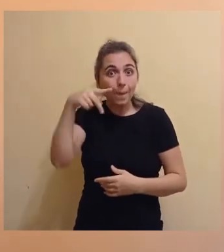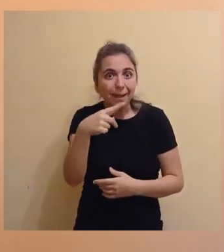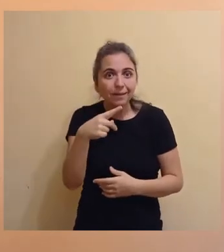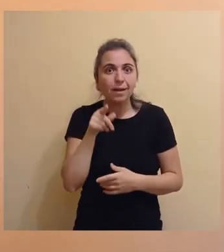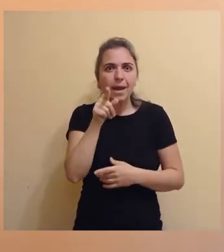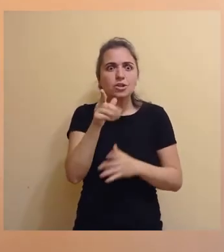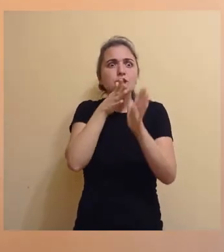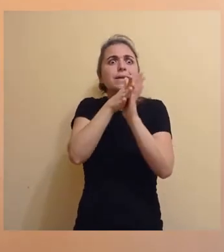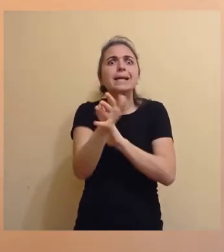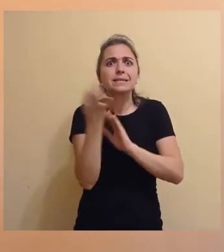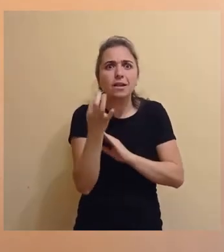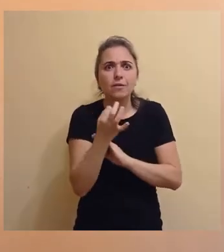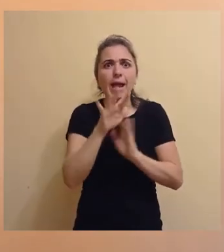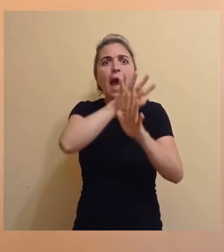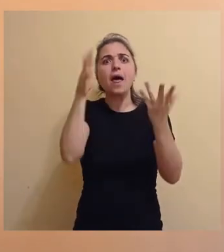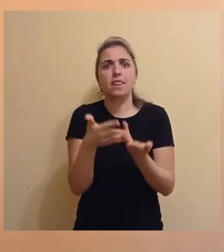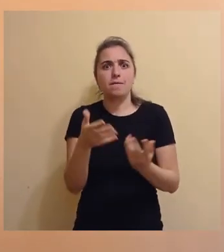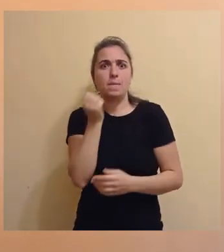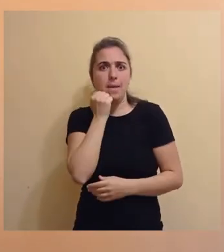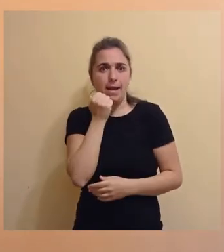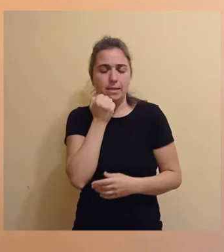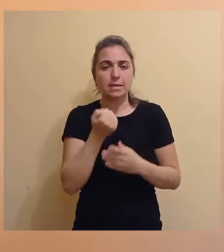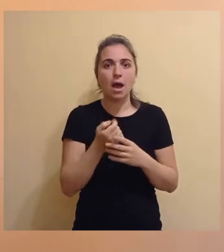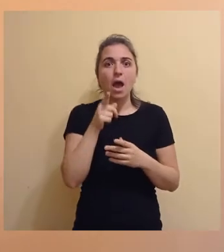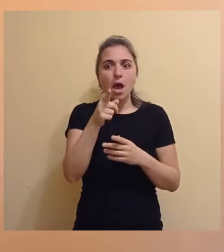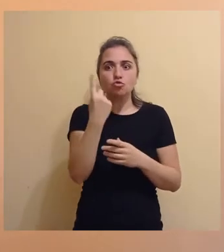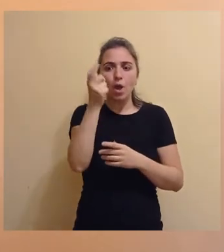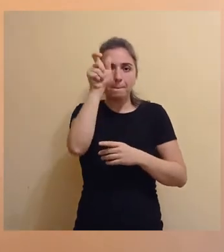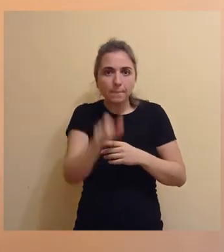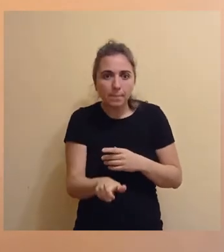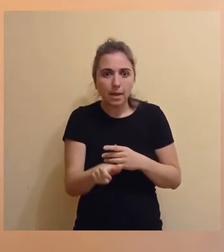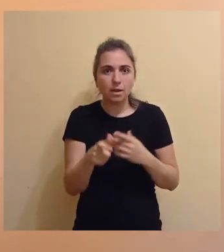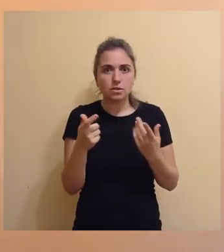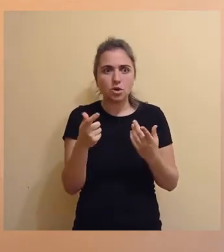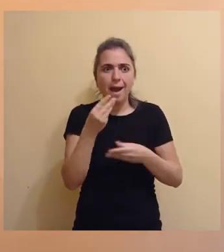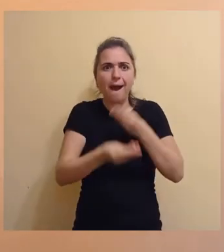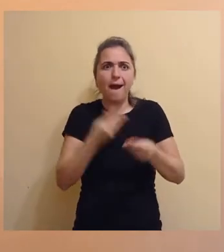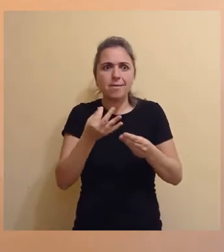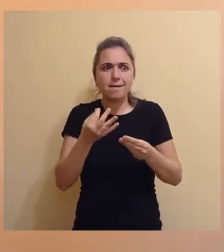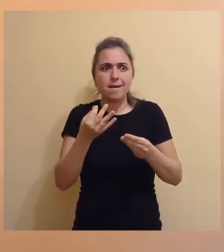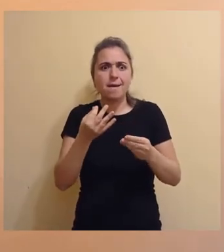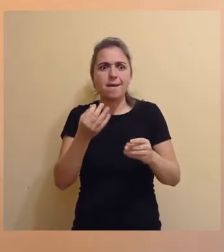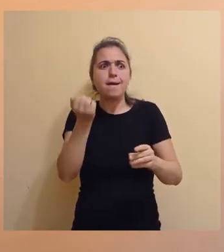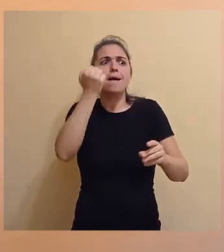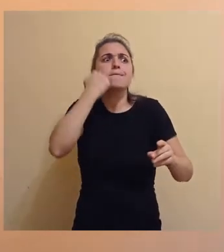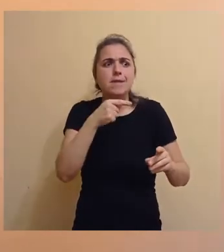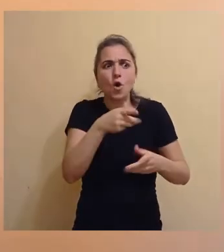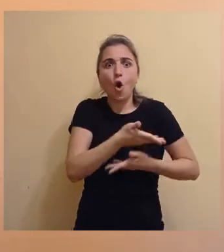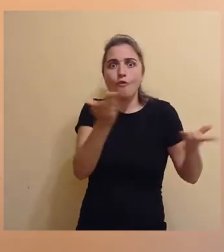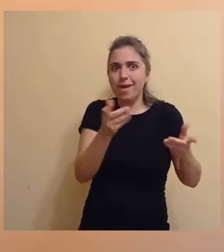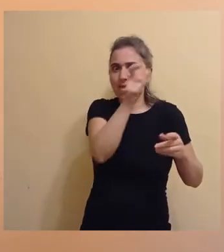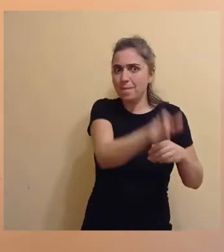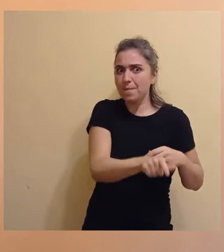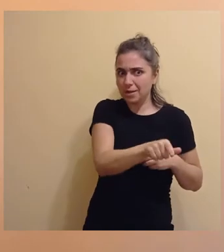grooming, estamos hablando de ciberpederastia. Y esto realmente es que una persona está abusando de